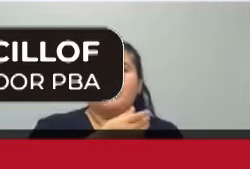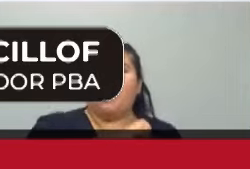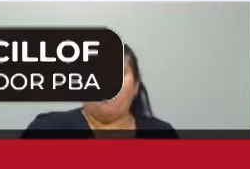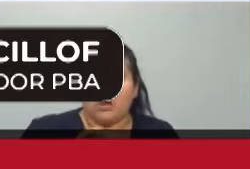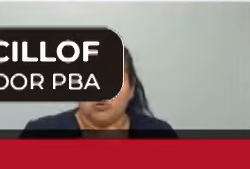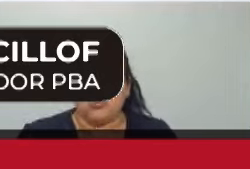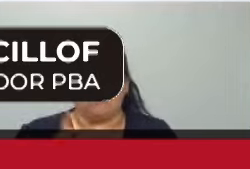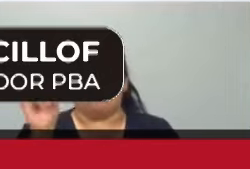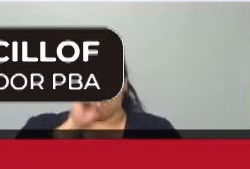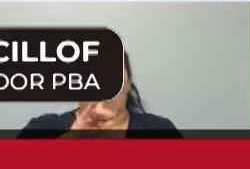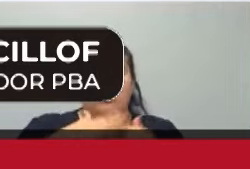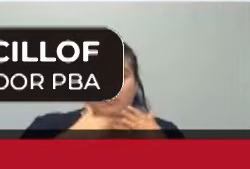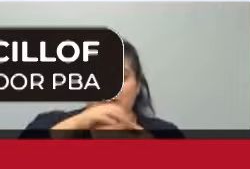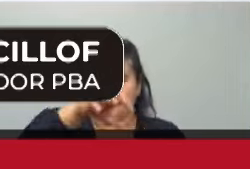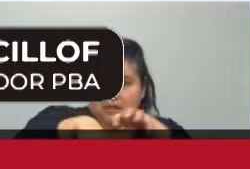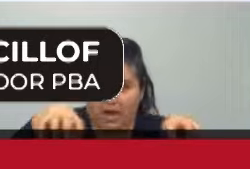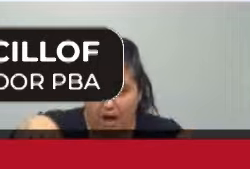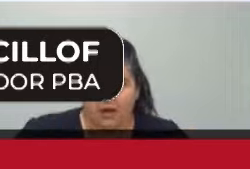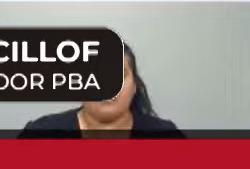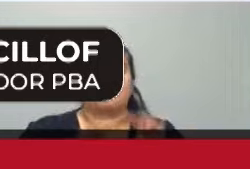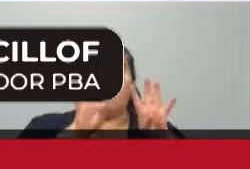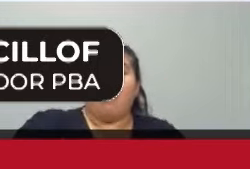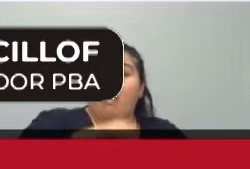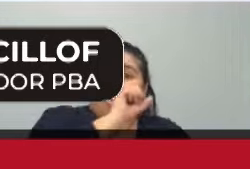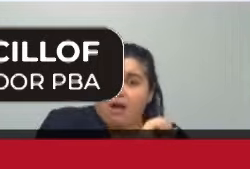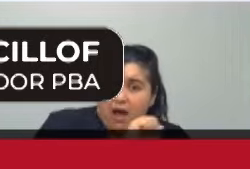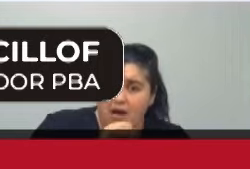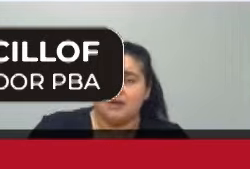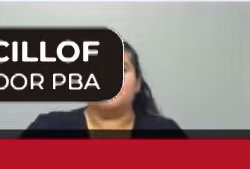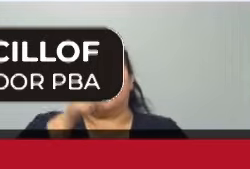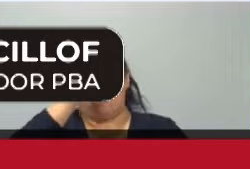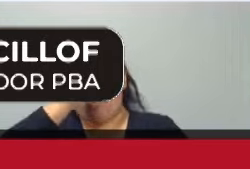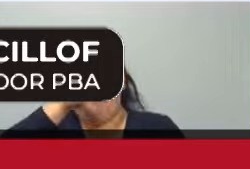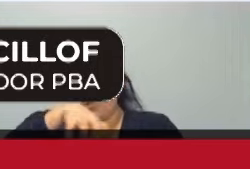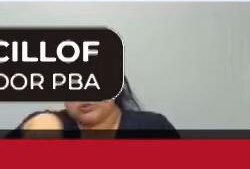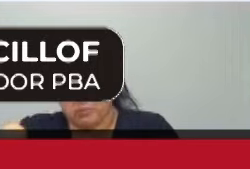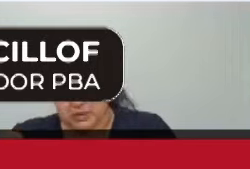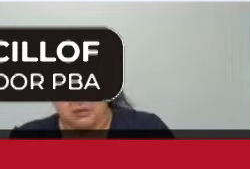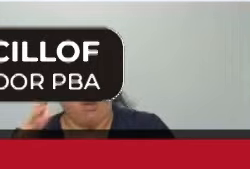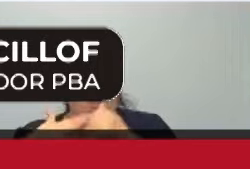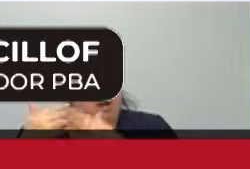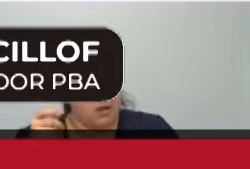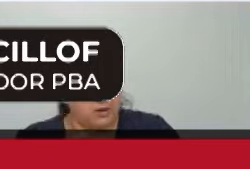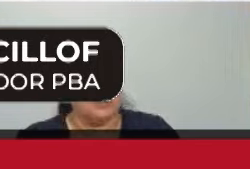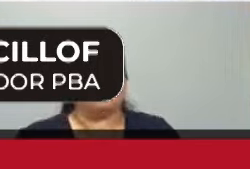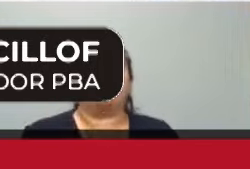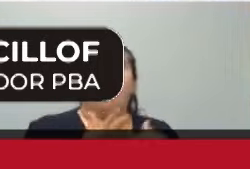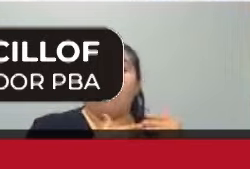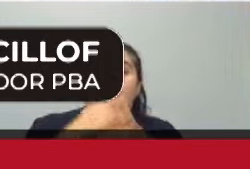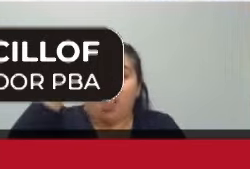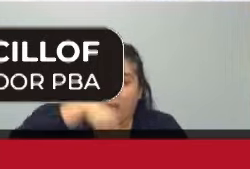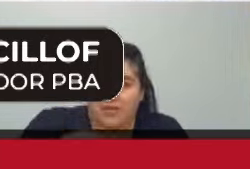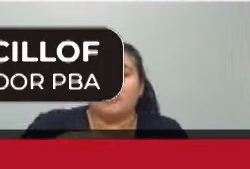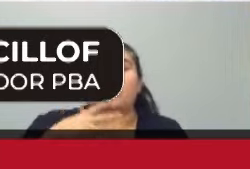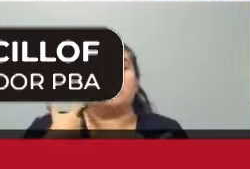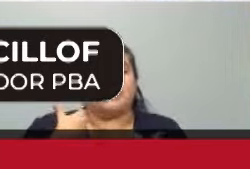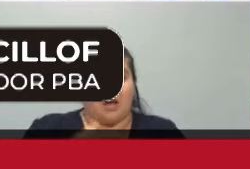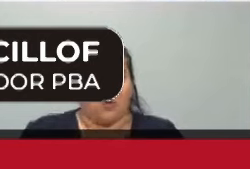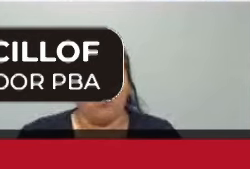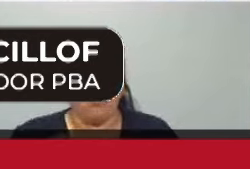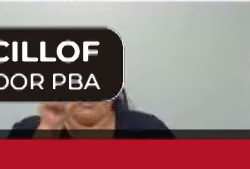universidades, obras en universidades, cárceles, hospitales, obras en el sistema sanitario, laboratorios